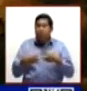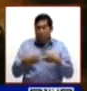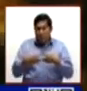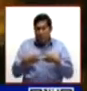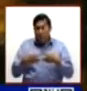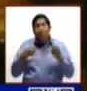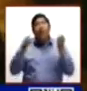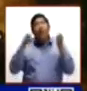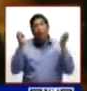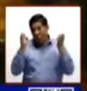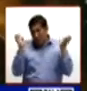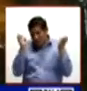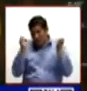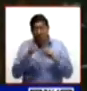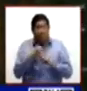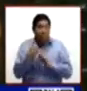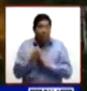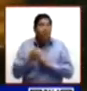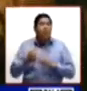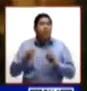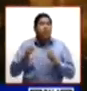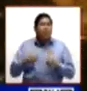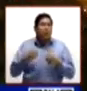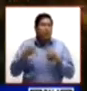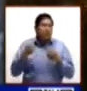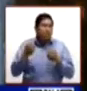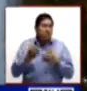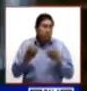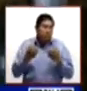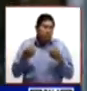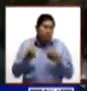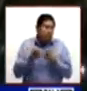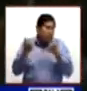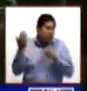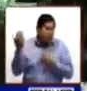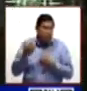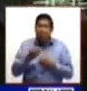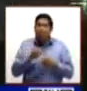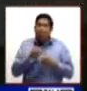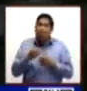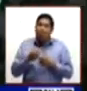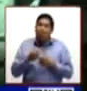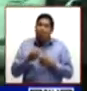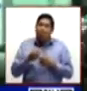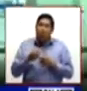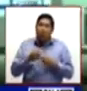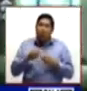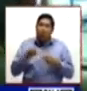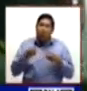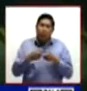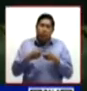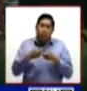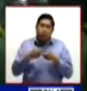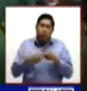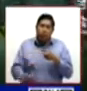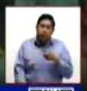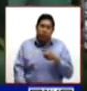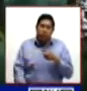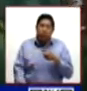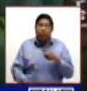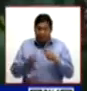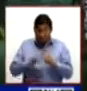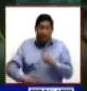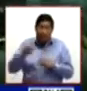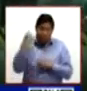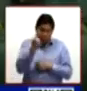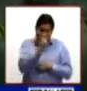cualquier emergencia, por cualquier circunstancia. Puede presentarse como un accidente como este o de pronto un bajón de luz, y es por eso que cada uno de estos